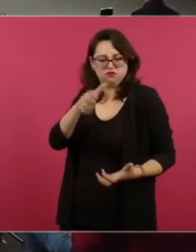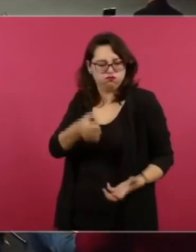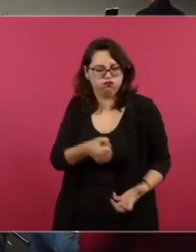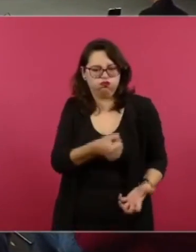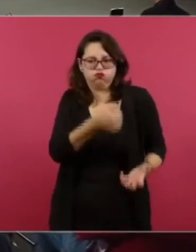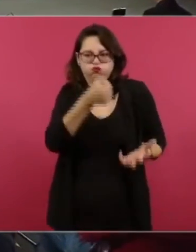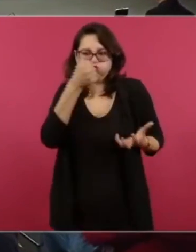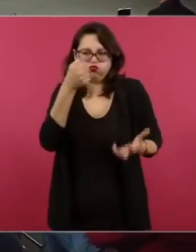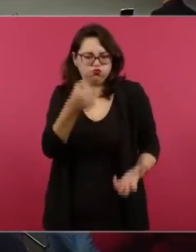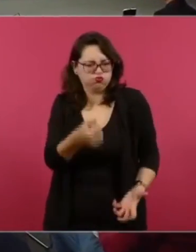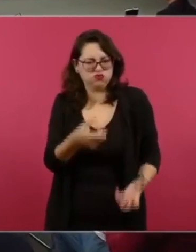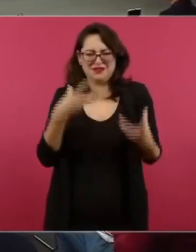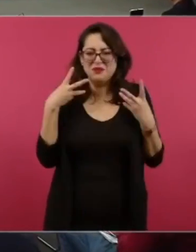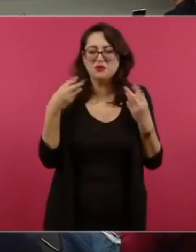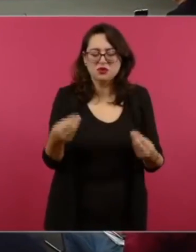lo dedicaron